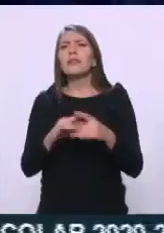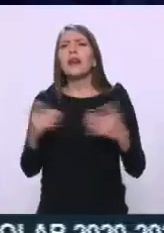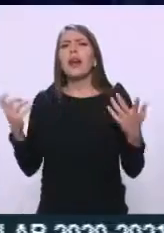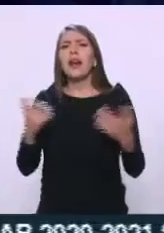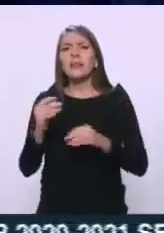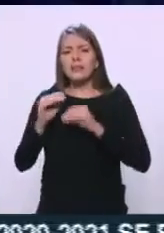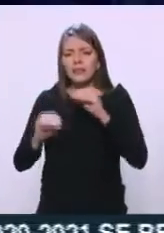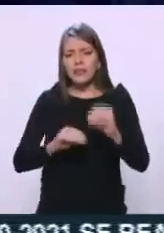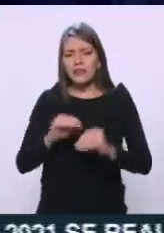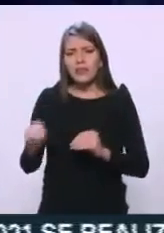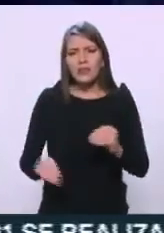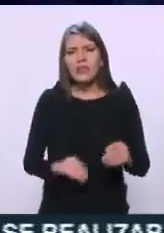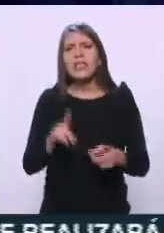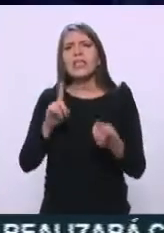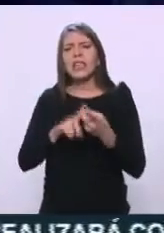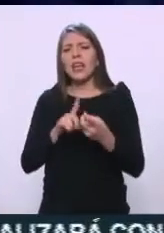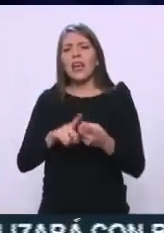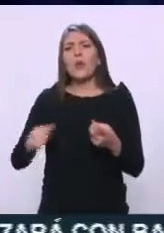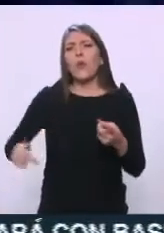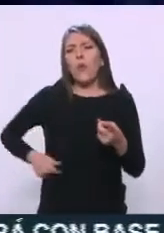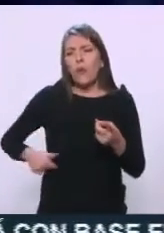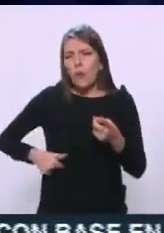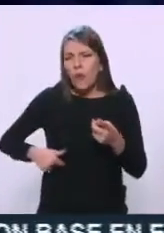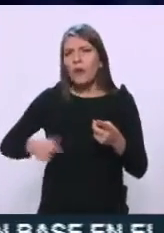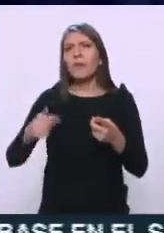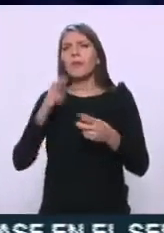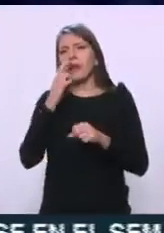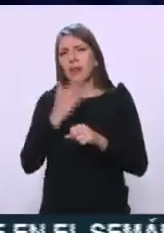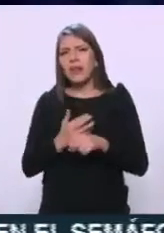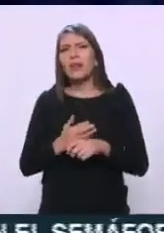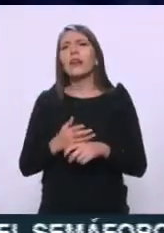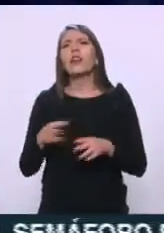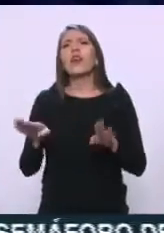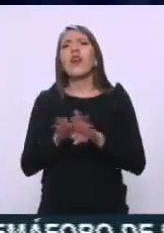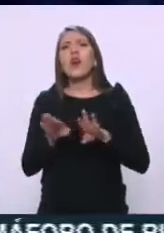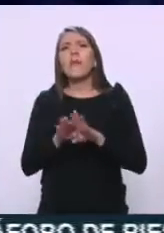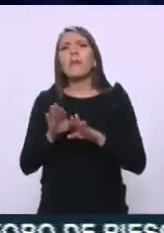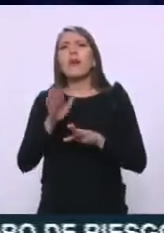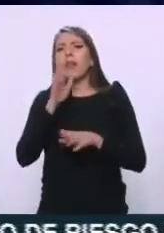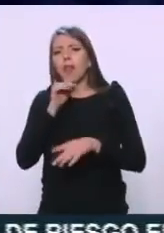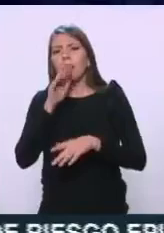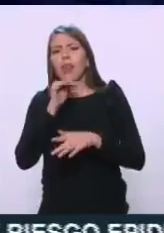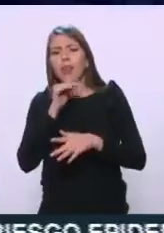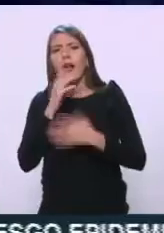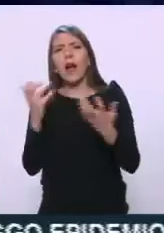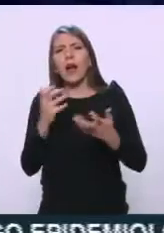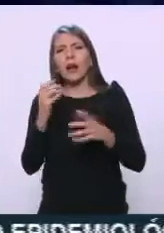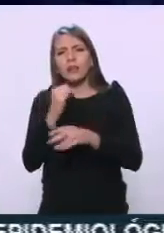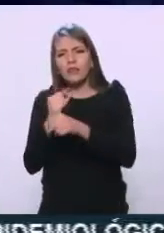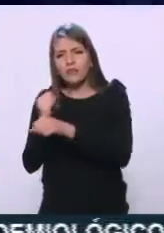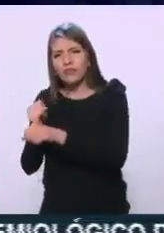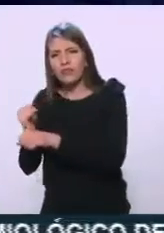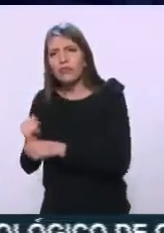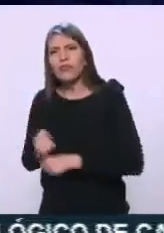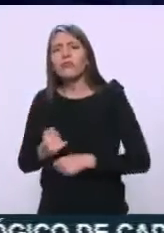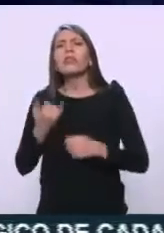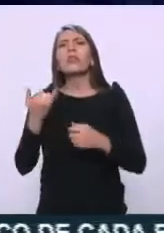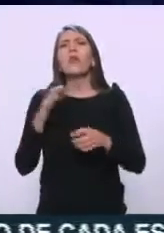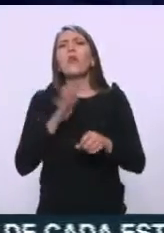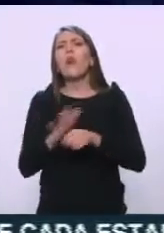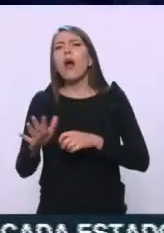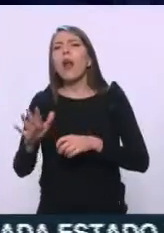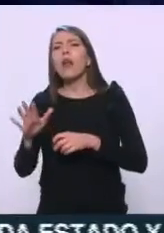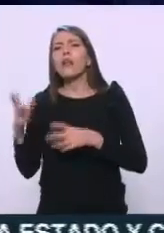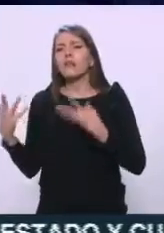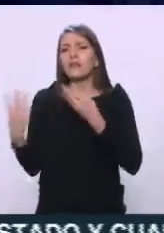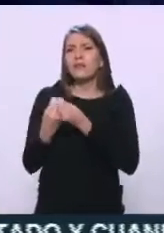de culpabilidades, el entorpecimiento, la omisión por complicidad, y yo creo que tenemos que insistir en